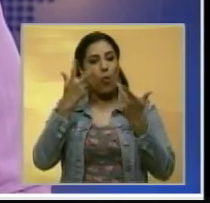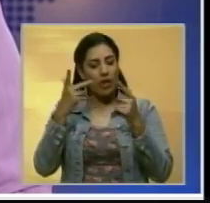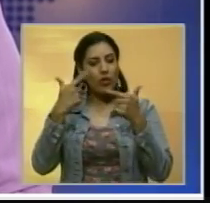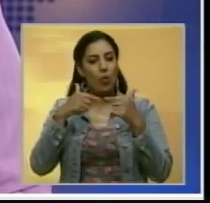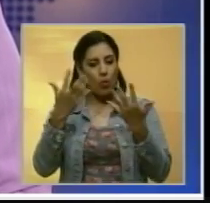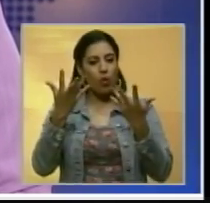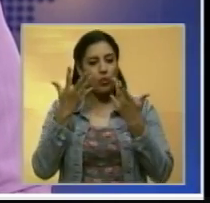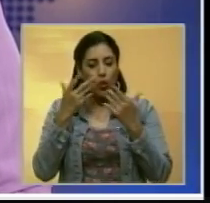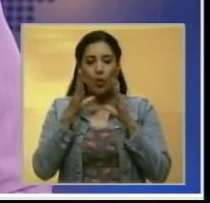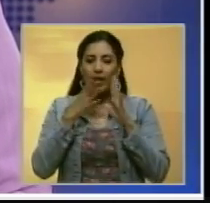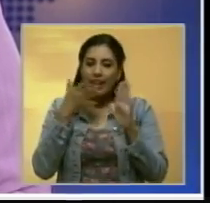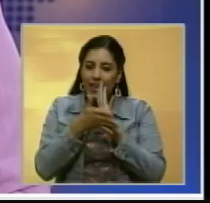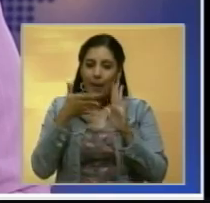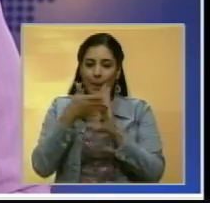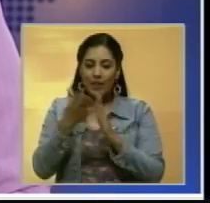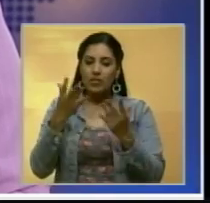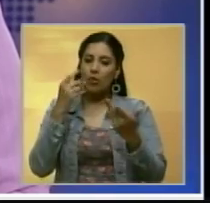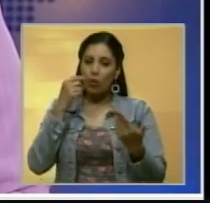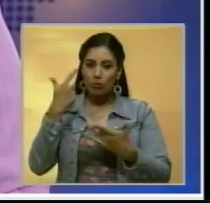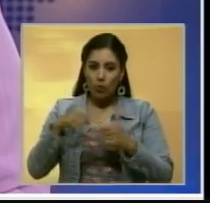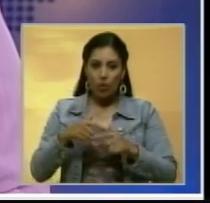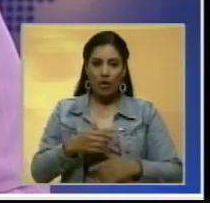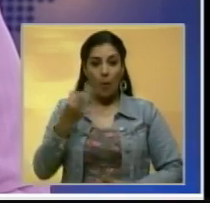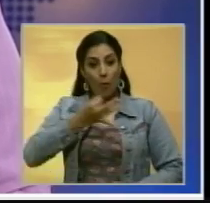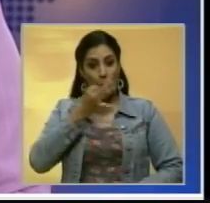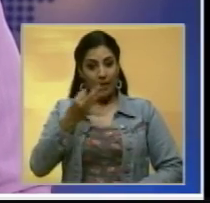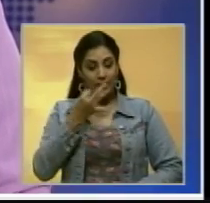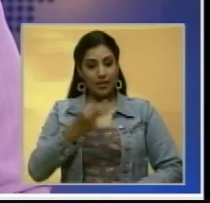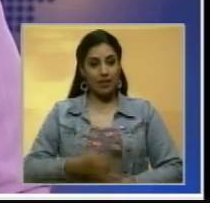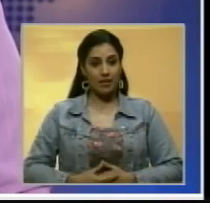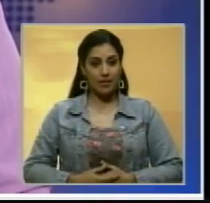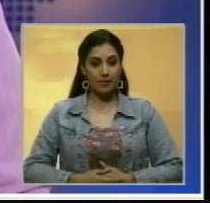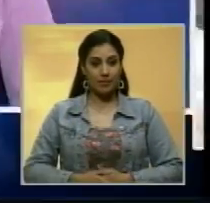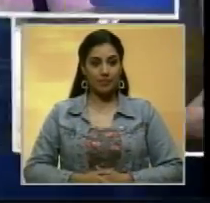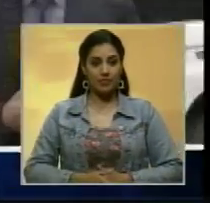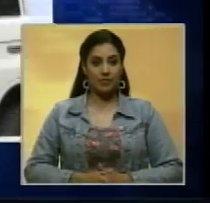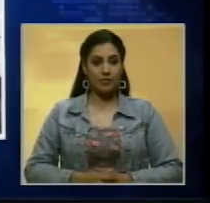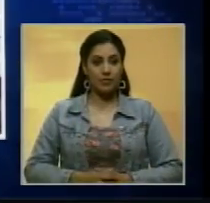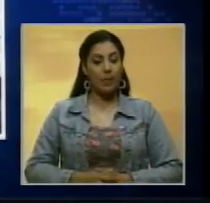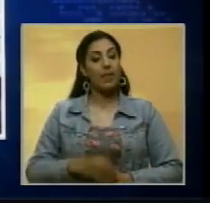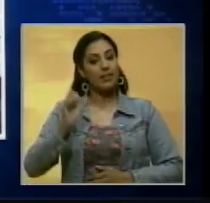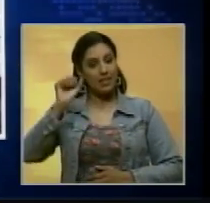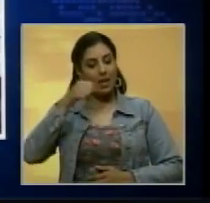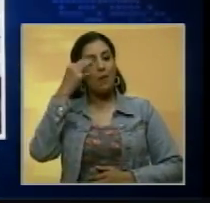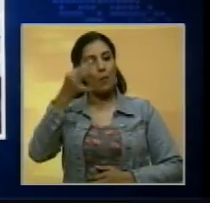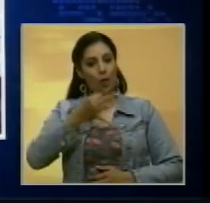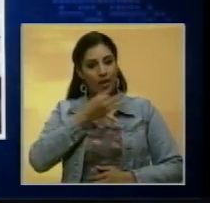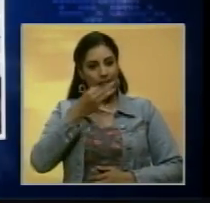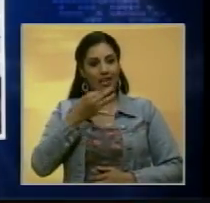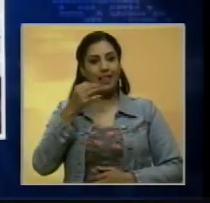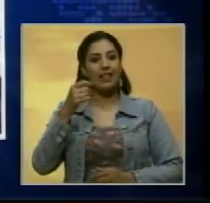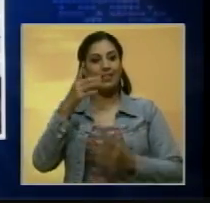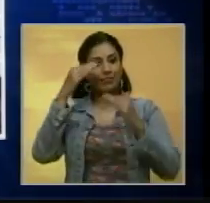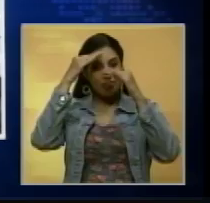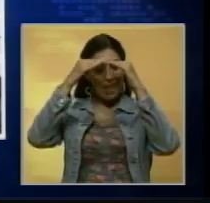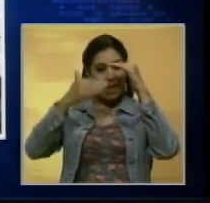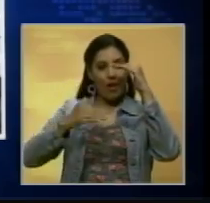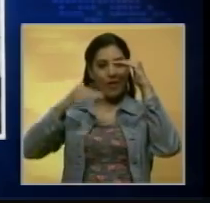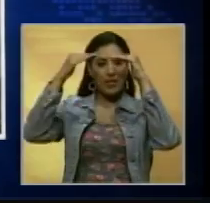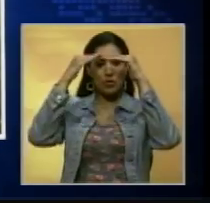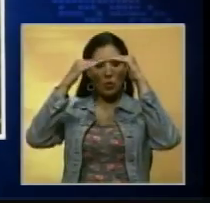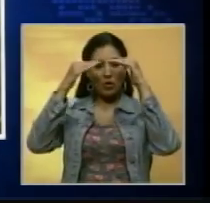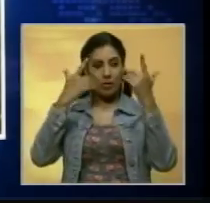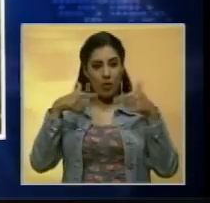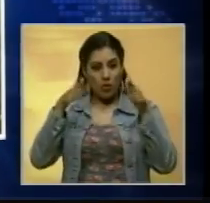en el lugar del suceso y nos amplía esta información. Buenas tardes, Euclides. Así es, buenas tardes. En el penthouse de la residencia